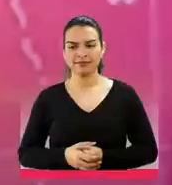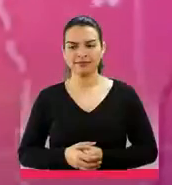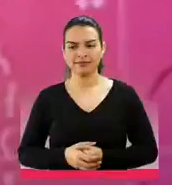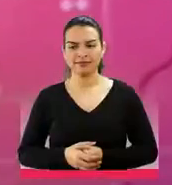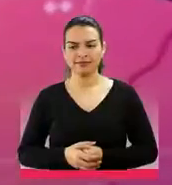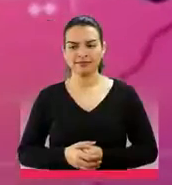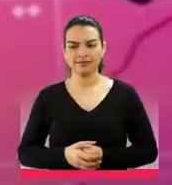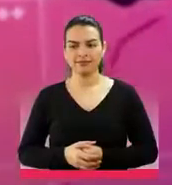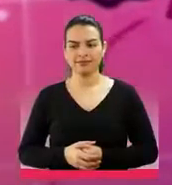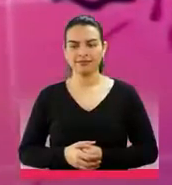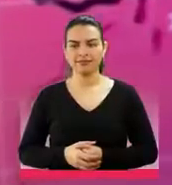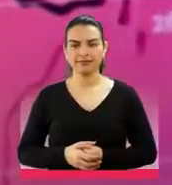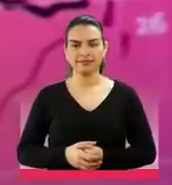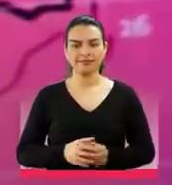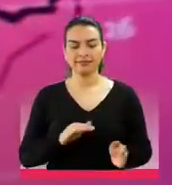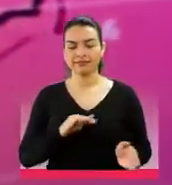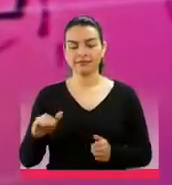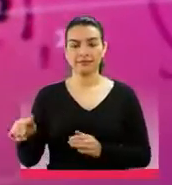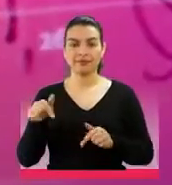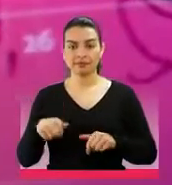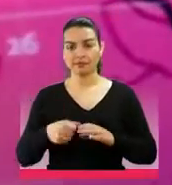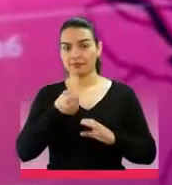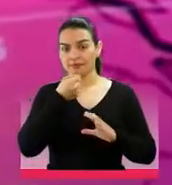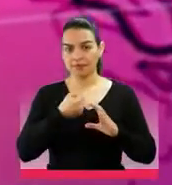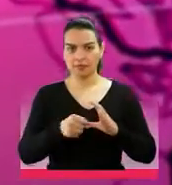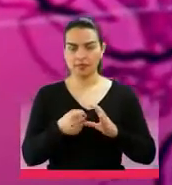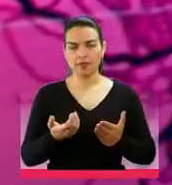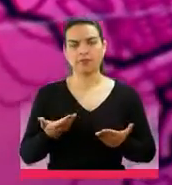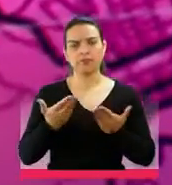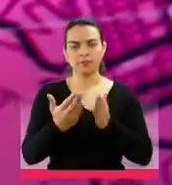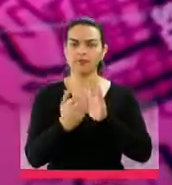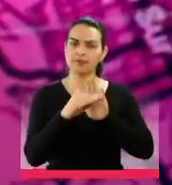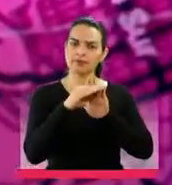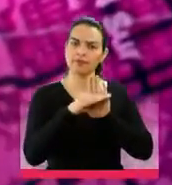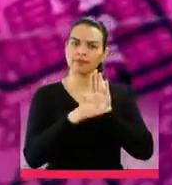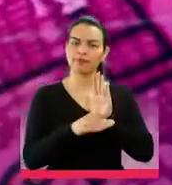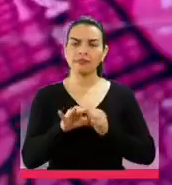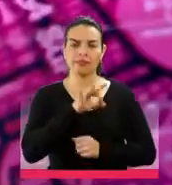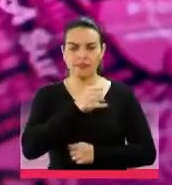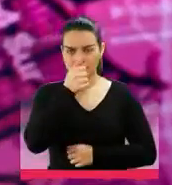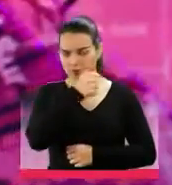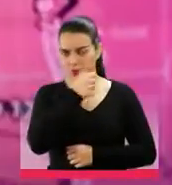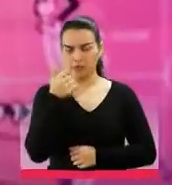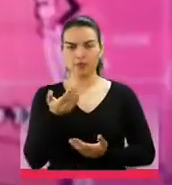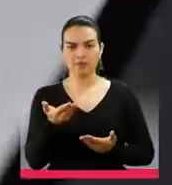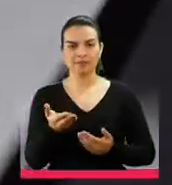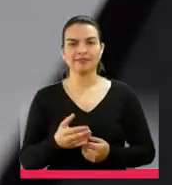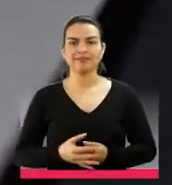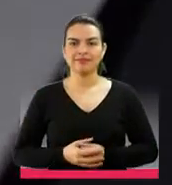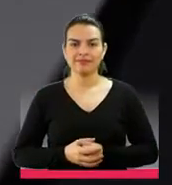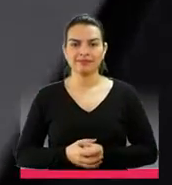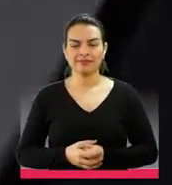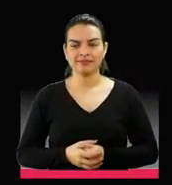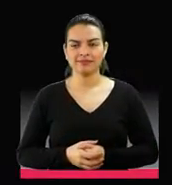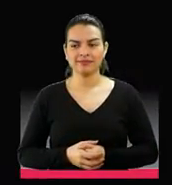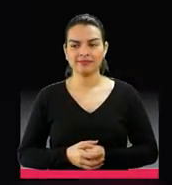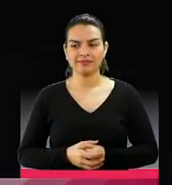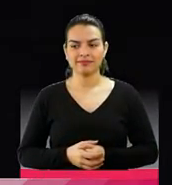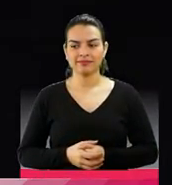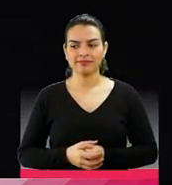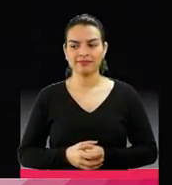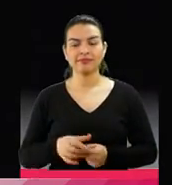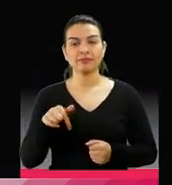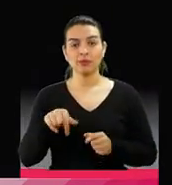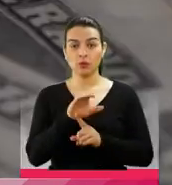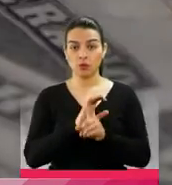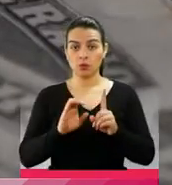capital tiene una programación para que se quede en casa este fin de semana aquí les contamos la franja cultura en casa